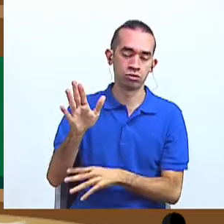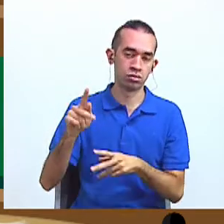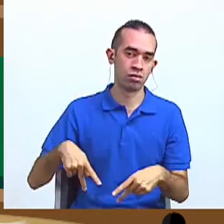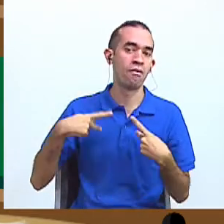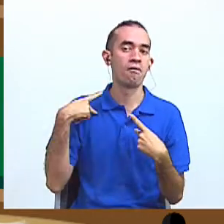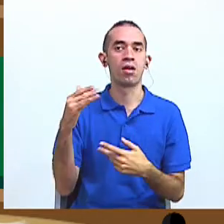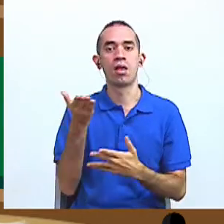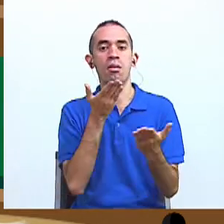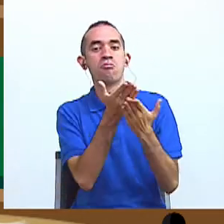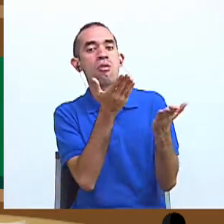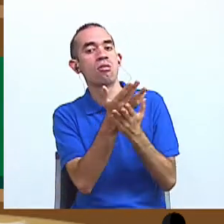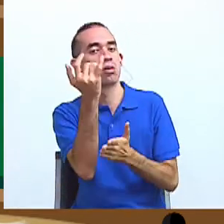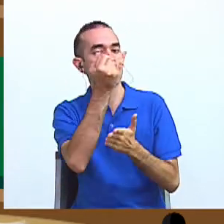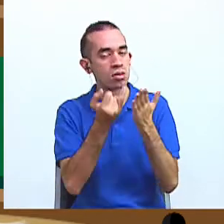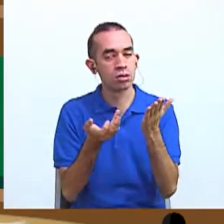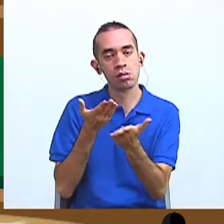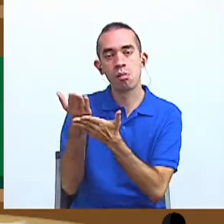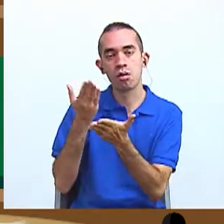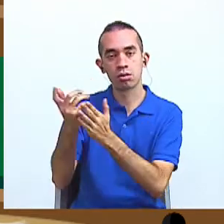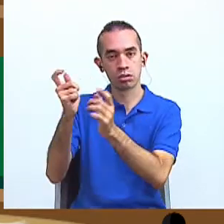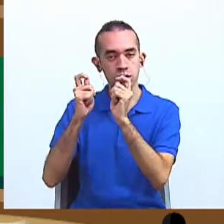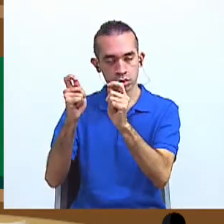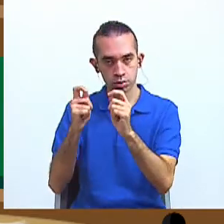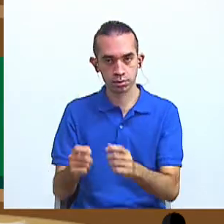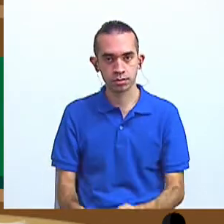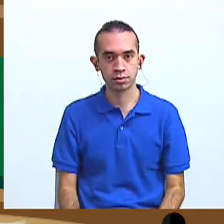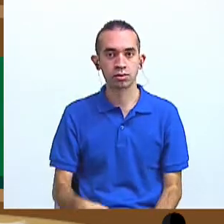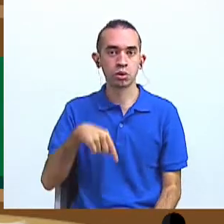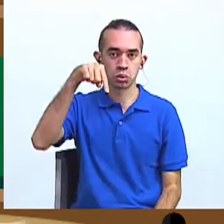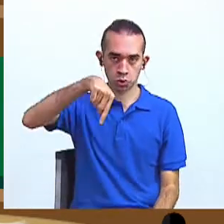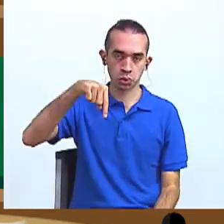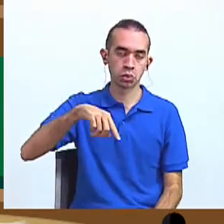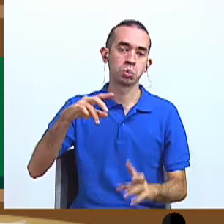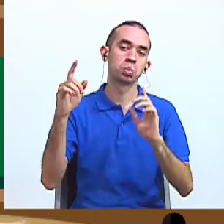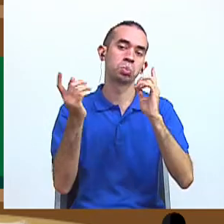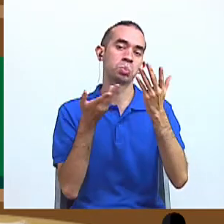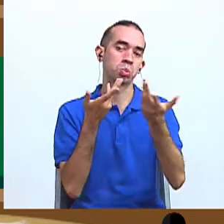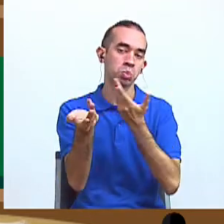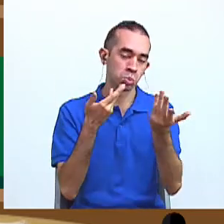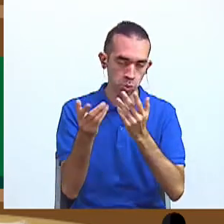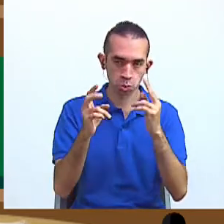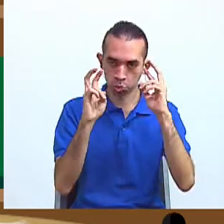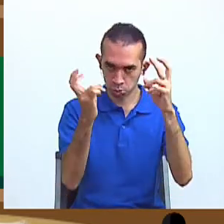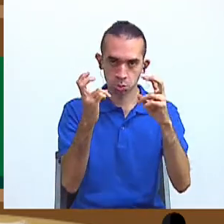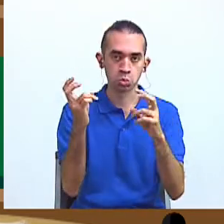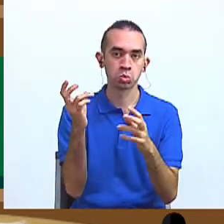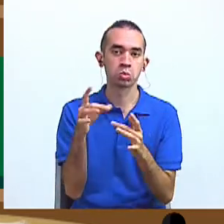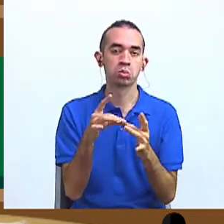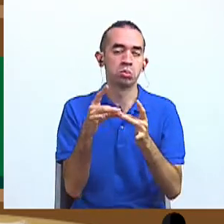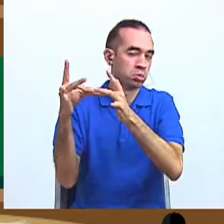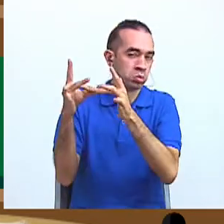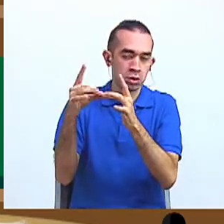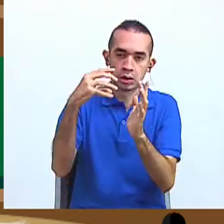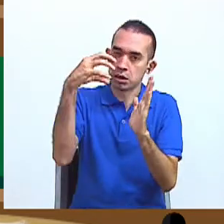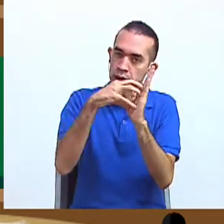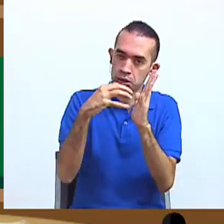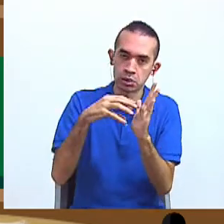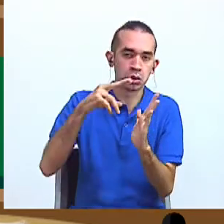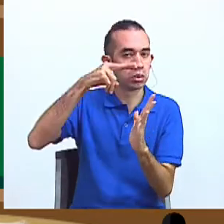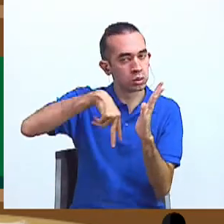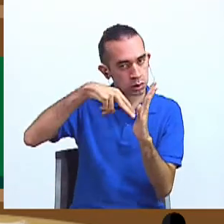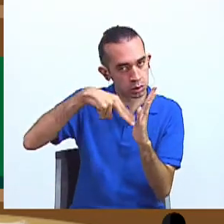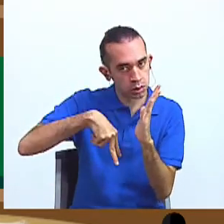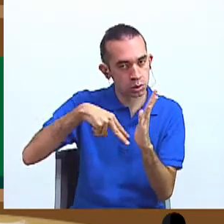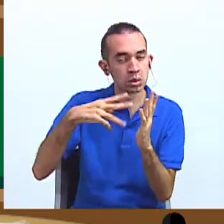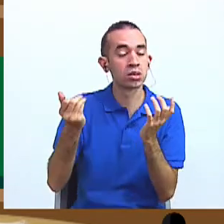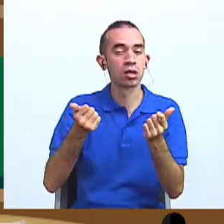parte artística como educativa. Hoy hablaremos específicamente de este especial texto literario que